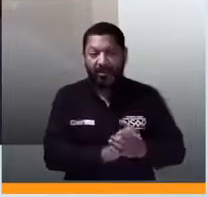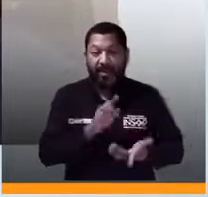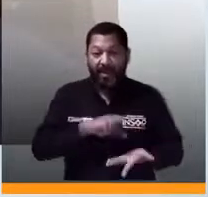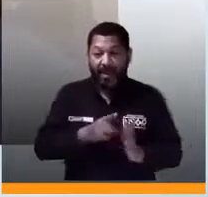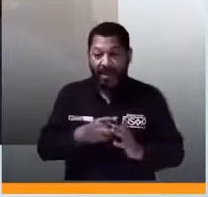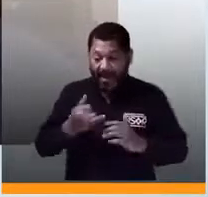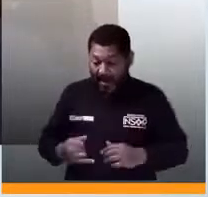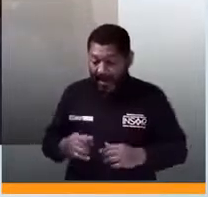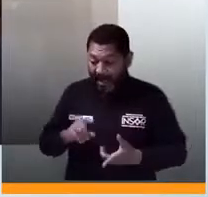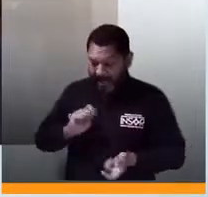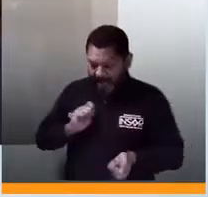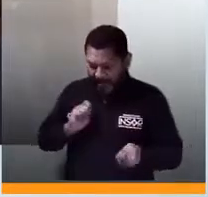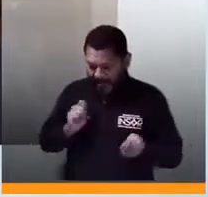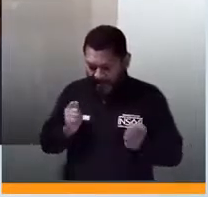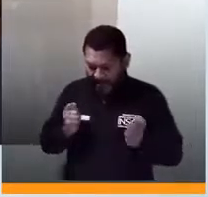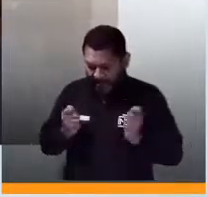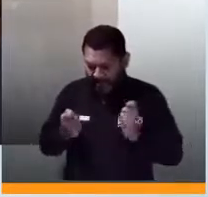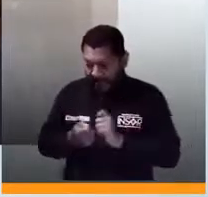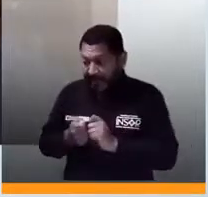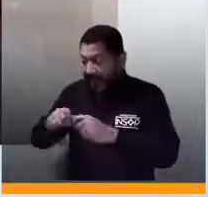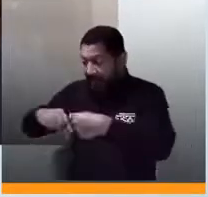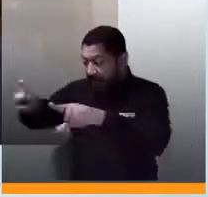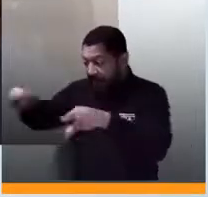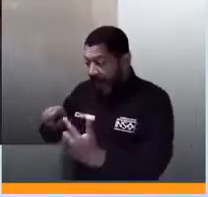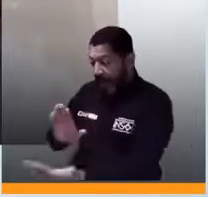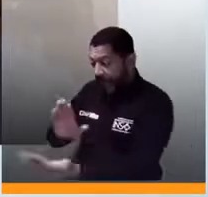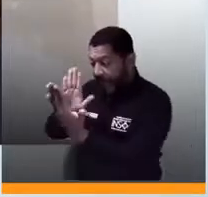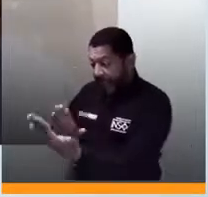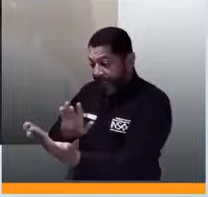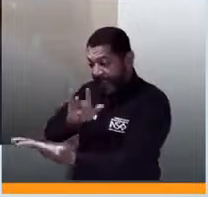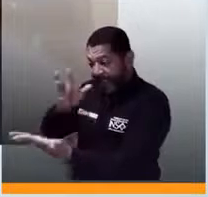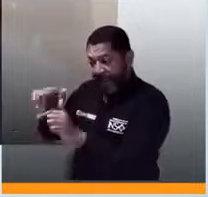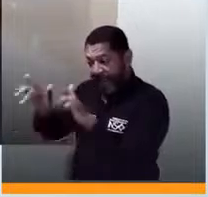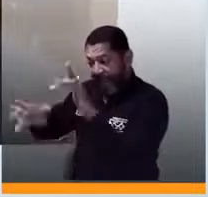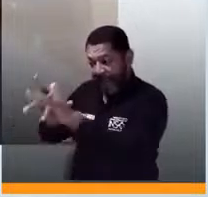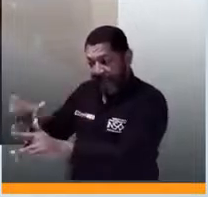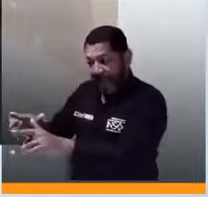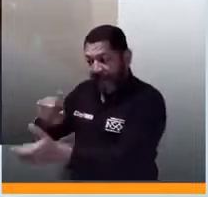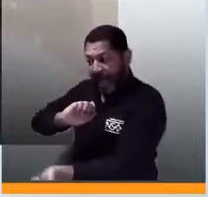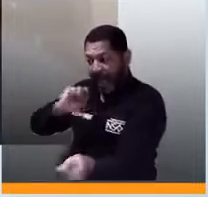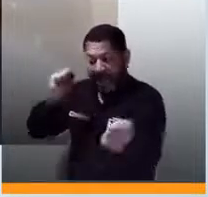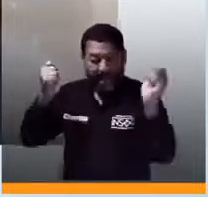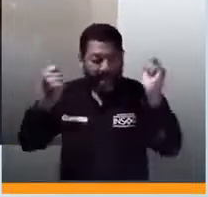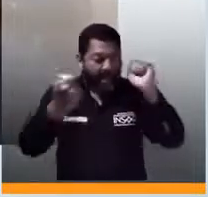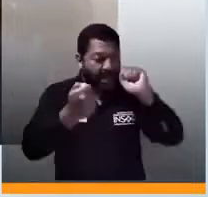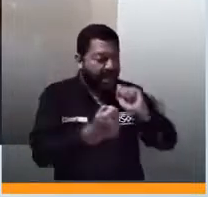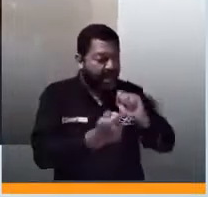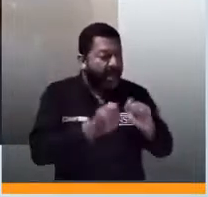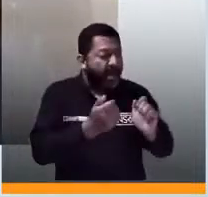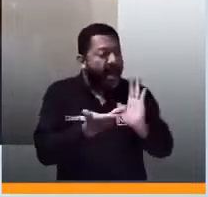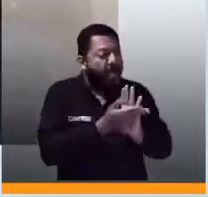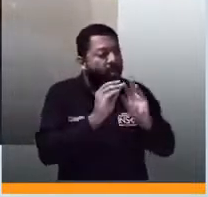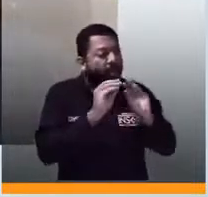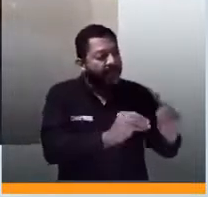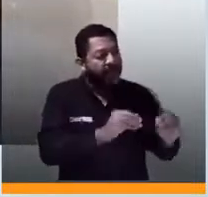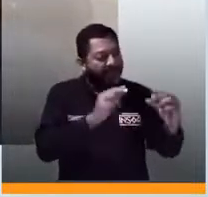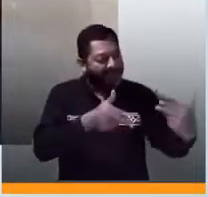poco tiempo de una presencialidad a una educación remota. Yo creo que ese es un logro